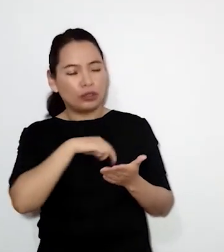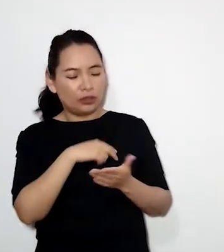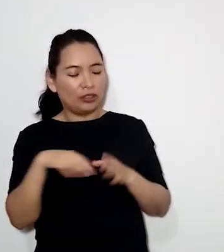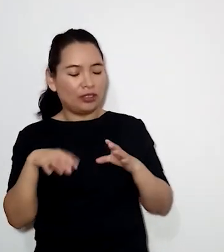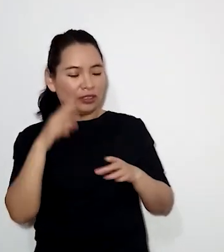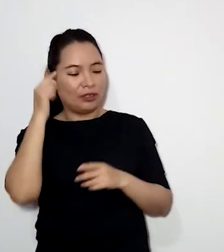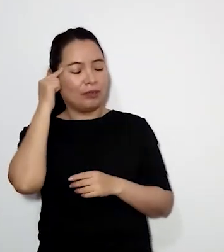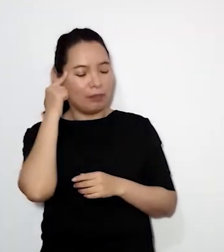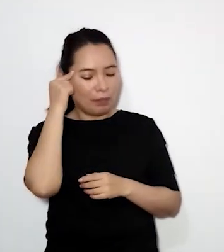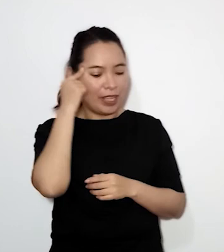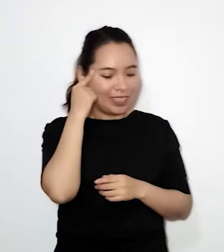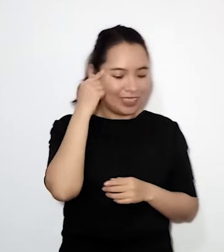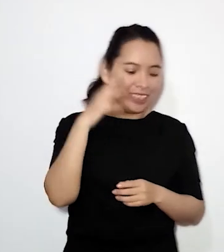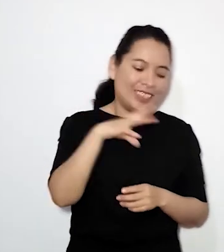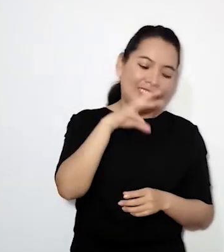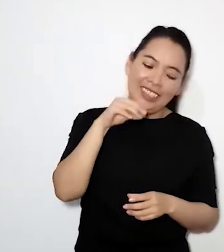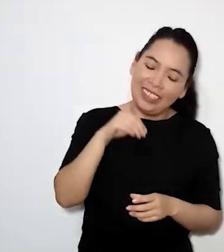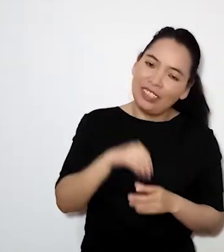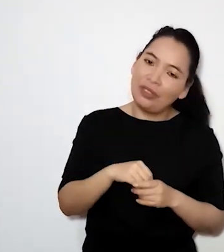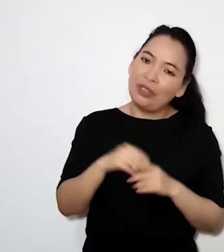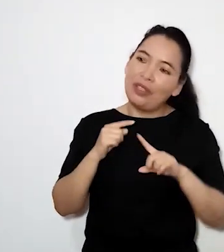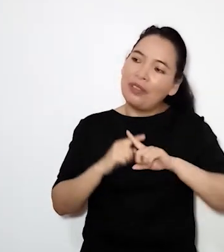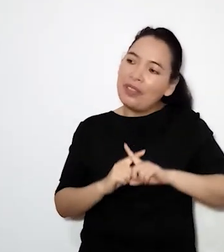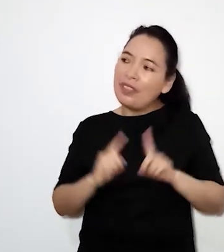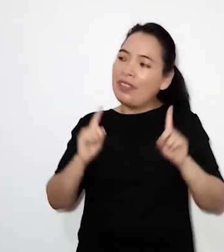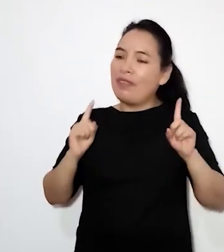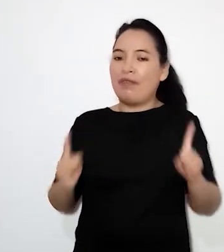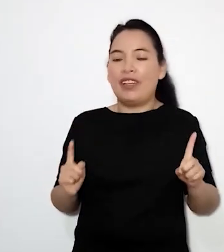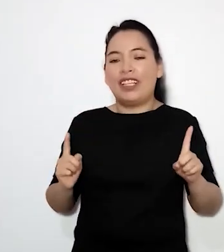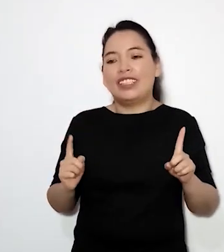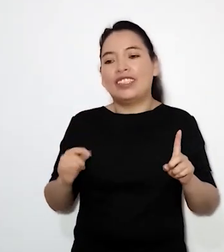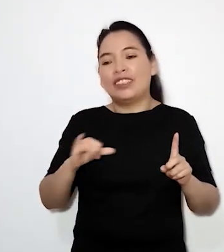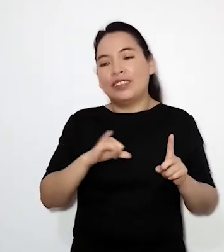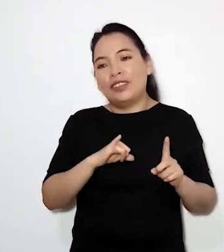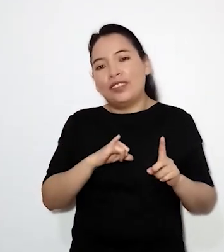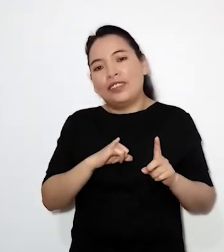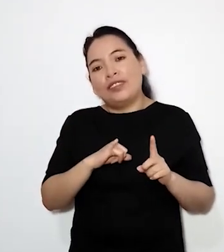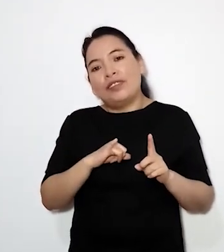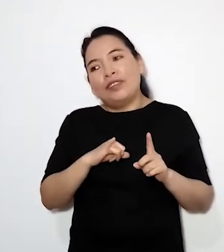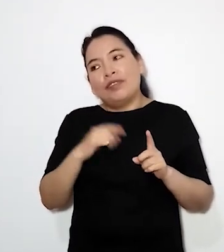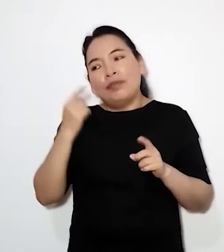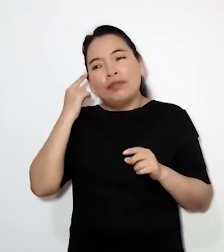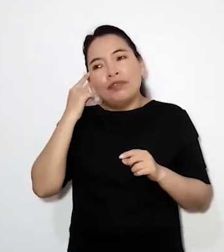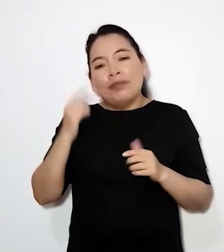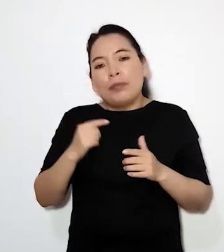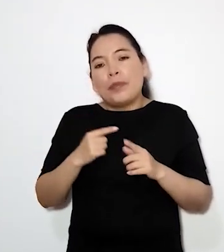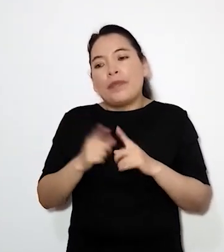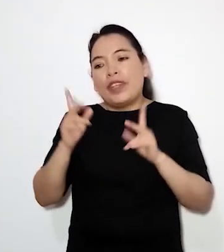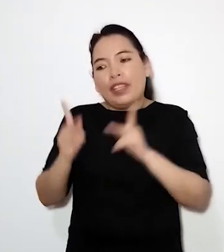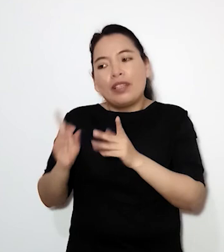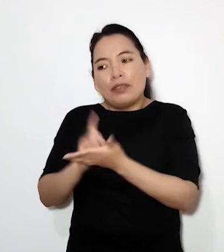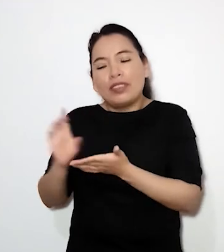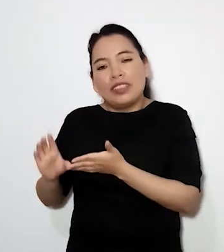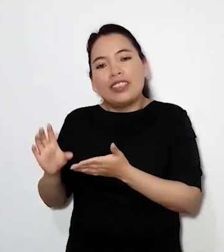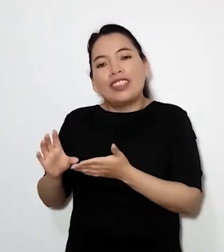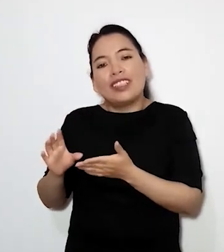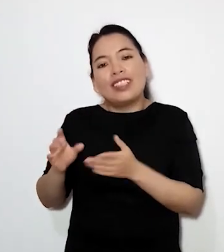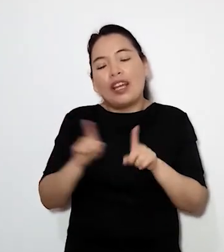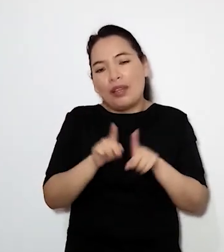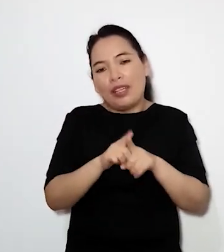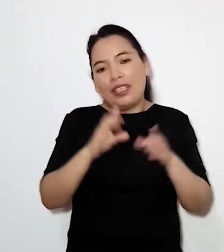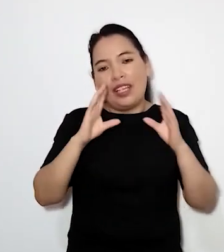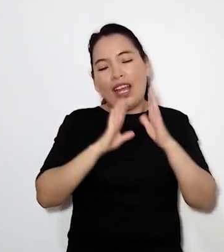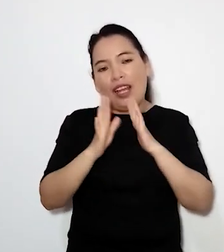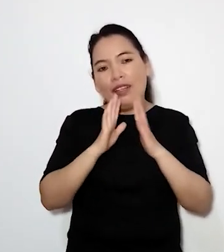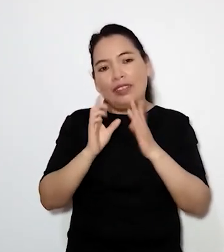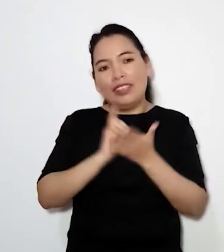manera mucho más, o sea, el derecho de las personas con discapacidad nos hace pensar en el derecho humano de todos y todas,